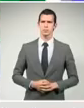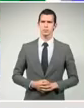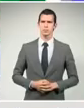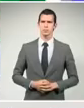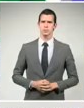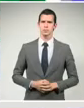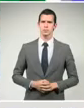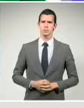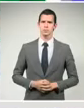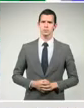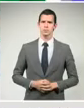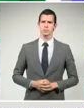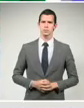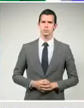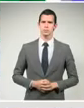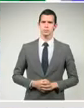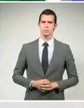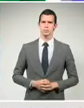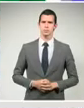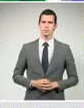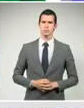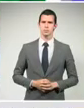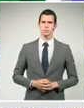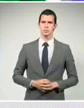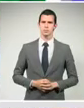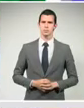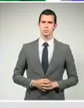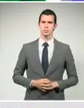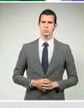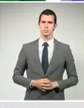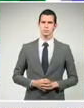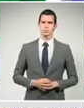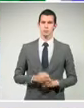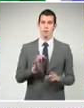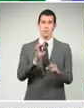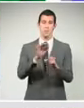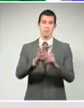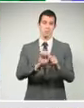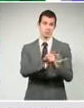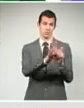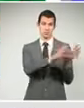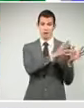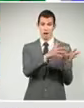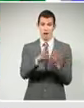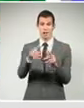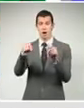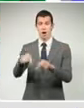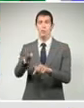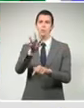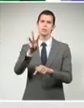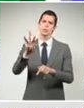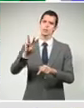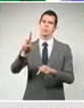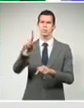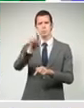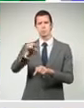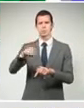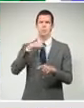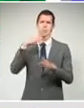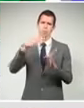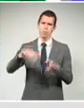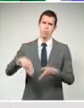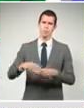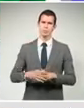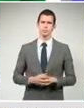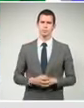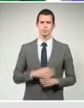acumulado de 431 fallecidos. Lamentamos mucho y damos las condolencias a sus familiares